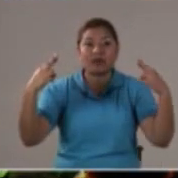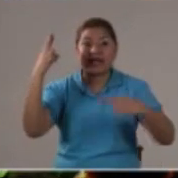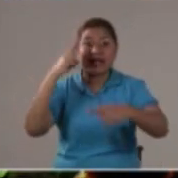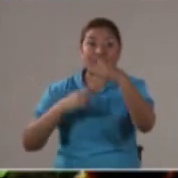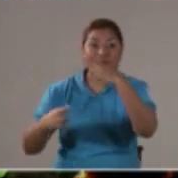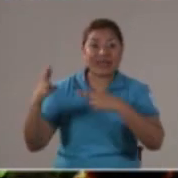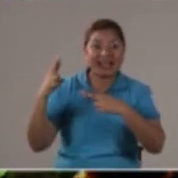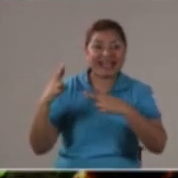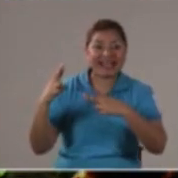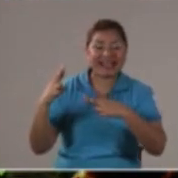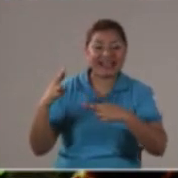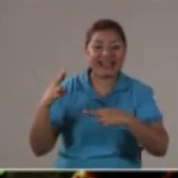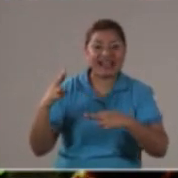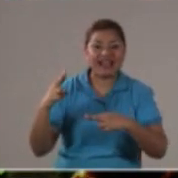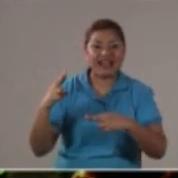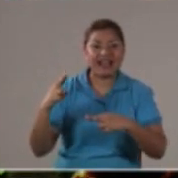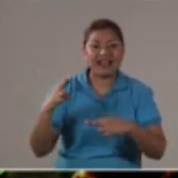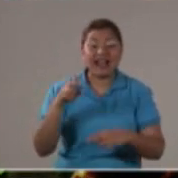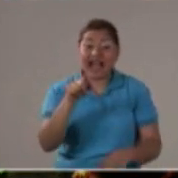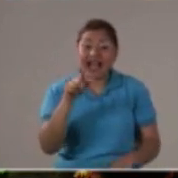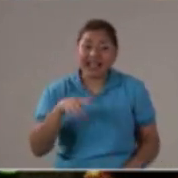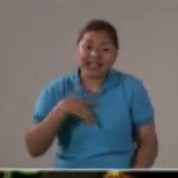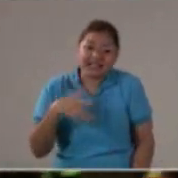recuperar aquel